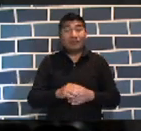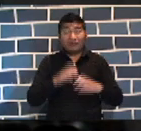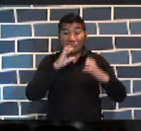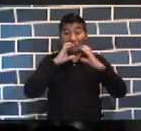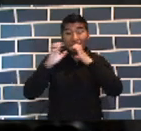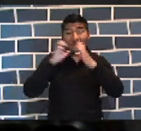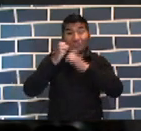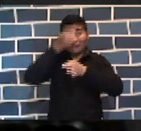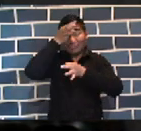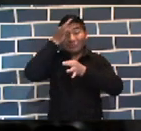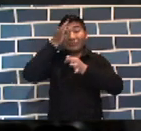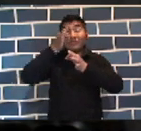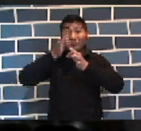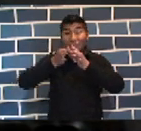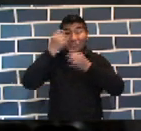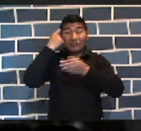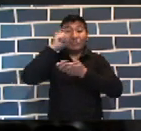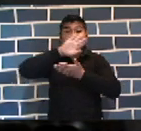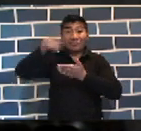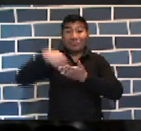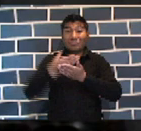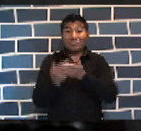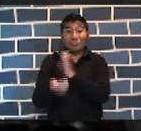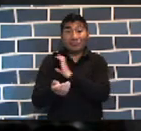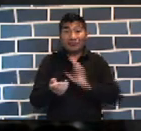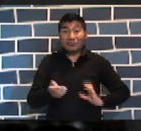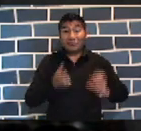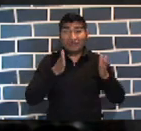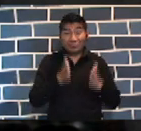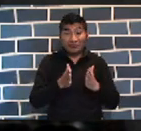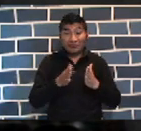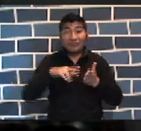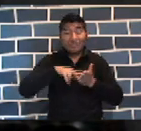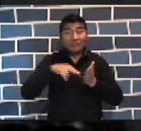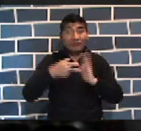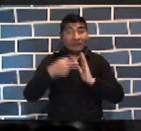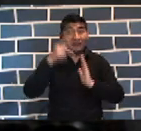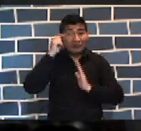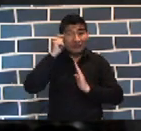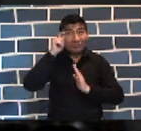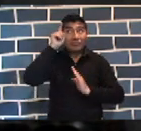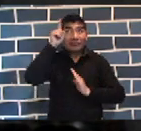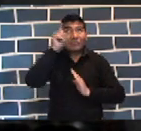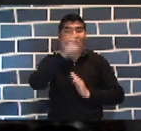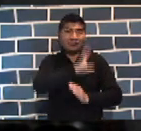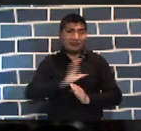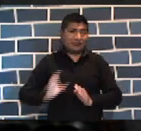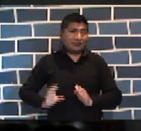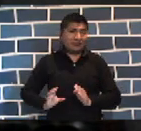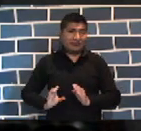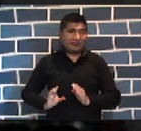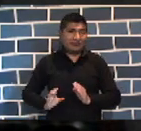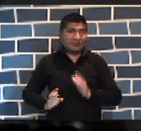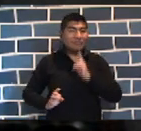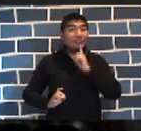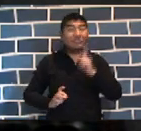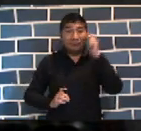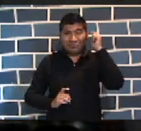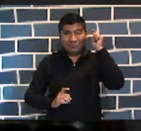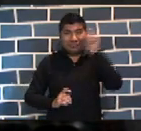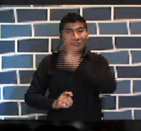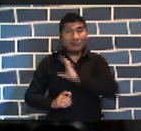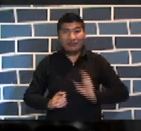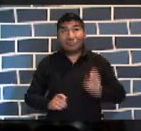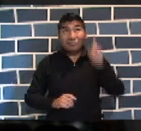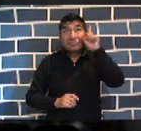Comunicar la fe, por tanto, para todos los cristianos, es ser testigo de Cristo. Y ser testigo de